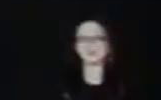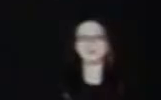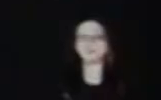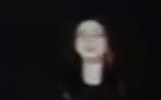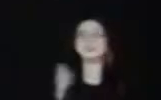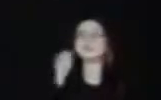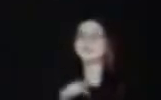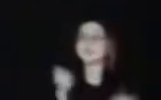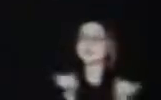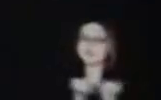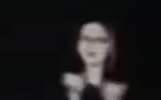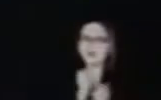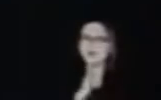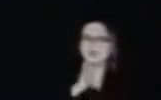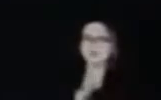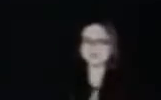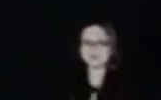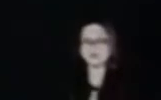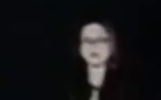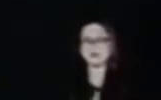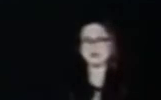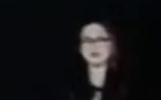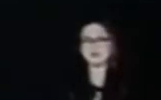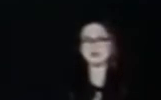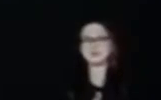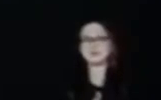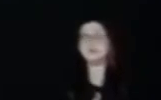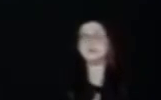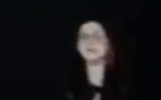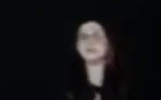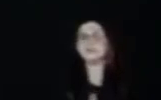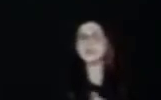Que se castigue a los que